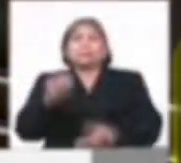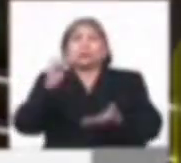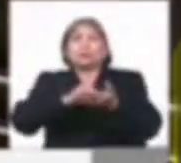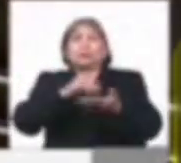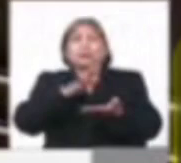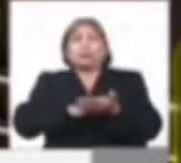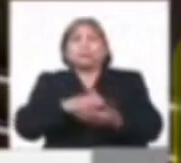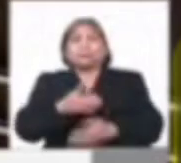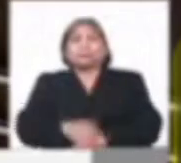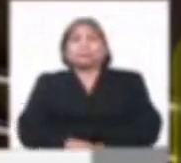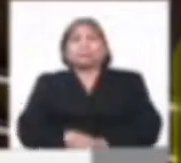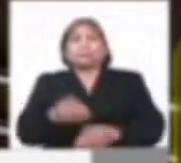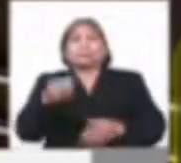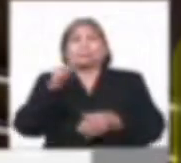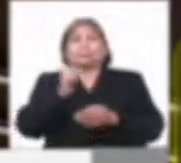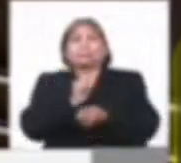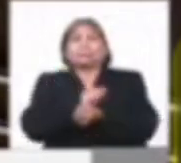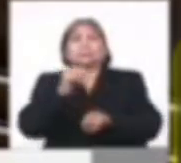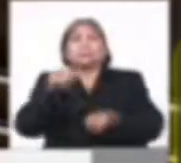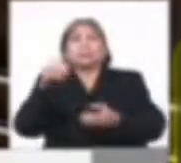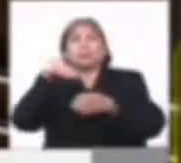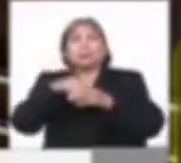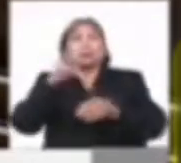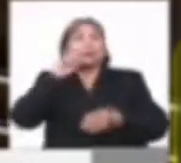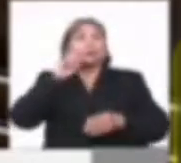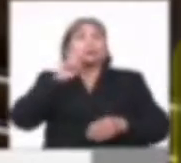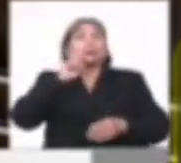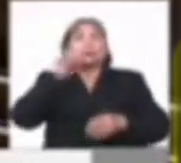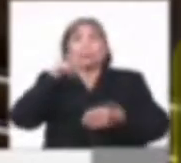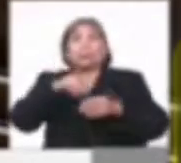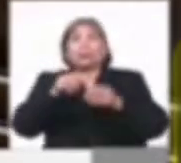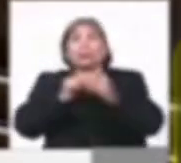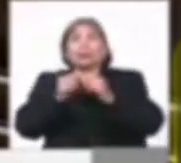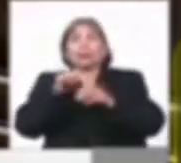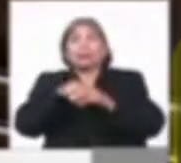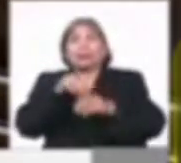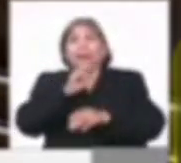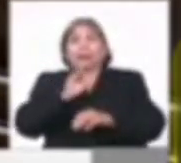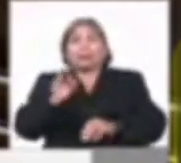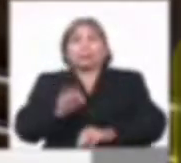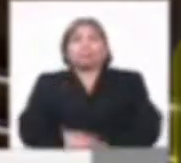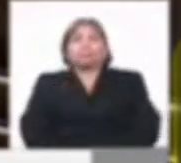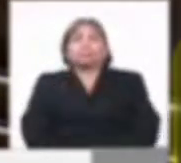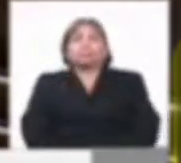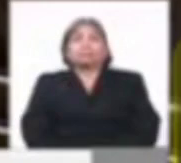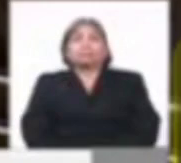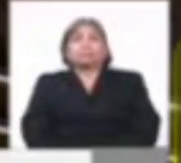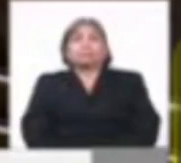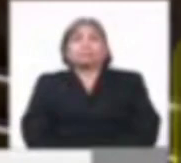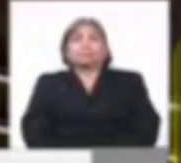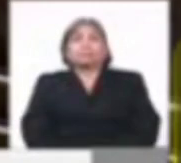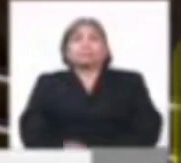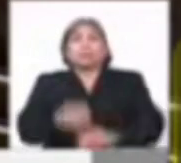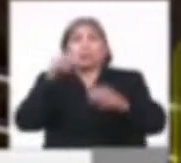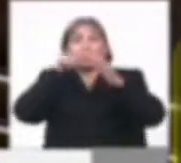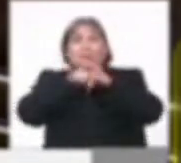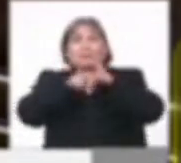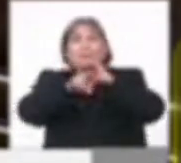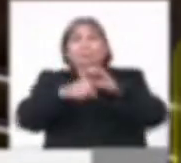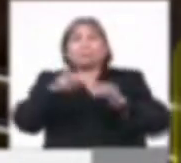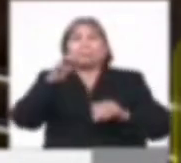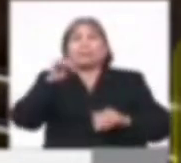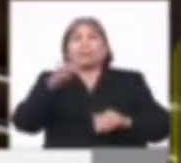está condenados por violación sexual que puedan postular a nada. Acabamos de hablar de las niñas de